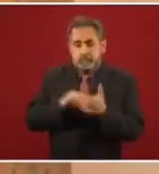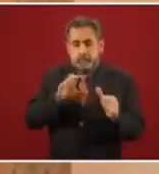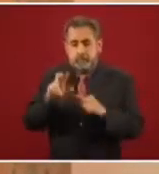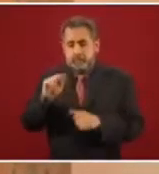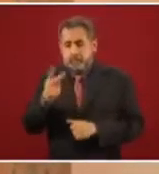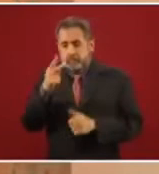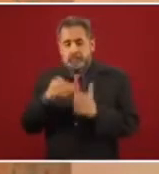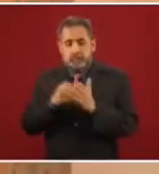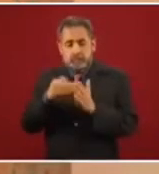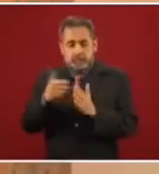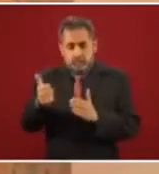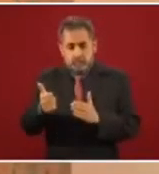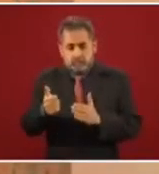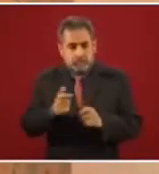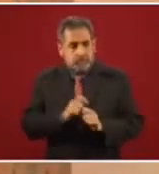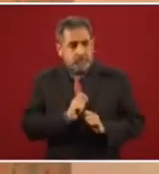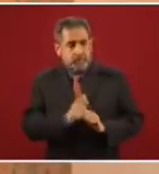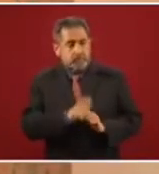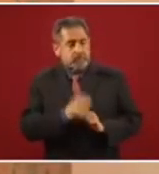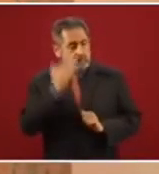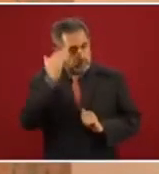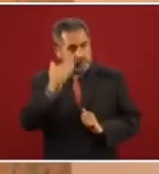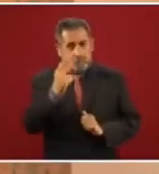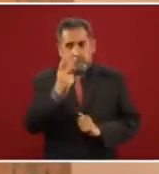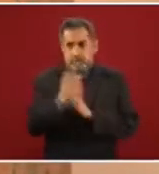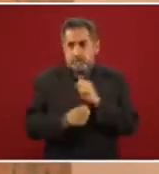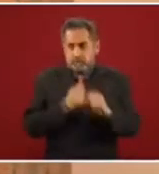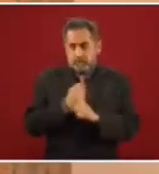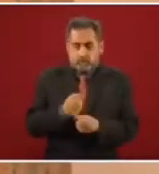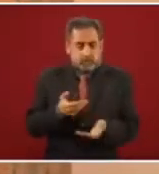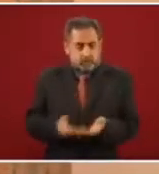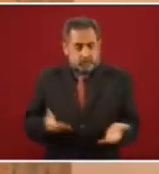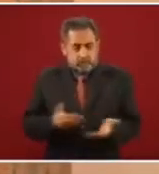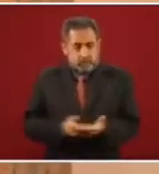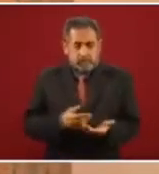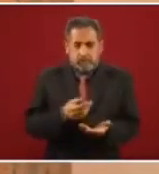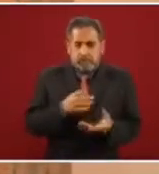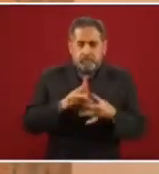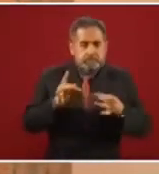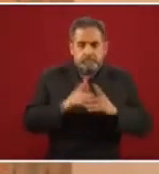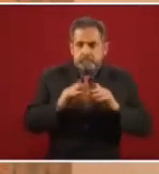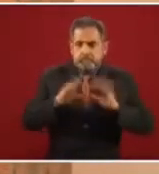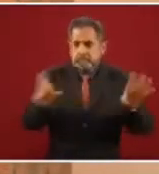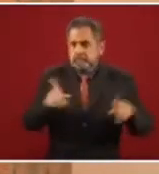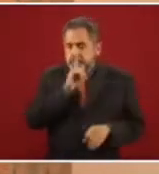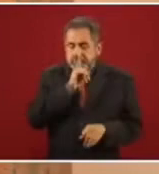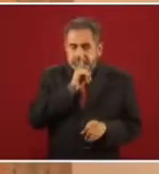3.682 millones de pesos a pagar en un plazo de 2 años. Ahora no se ofrecen los detalles